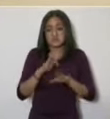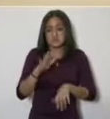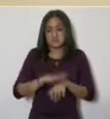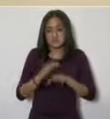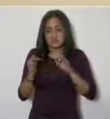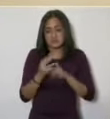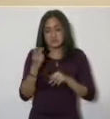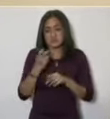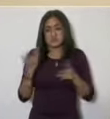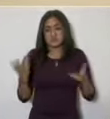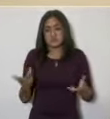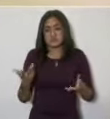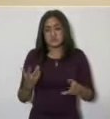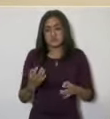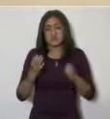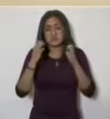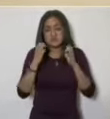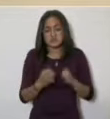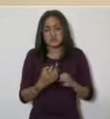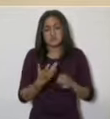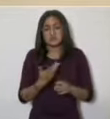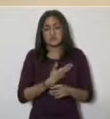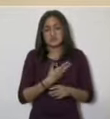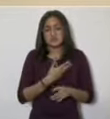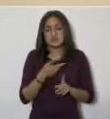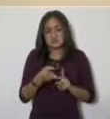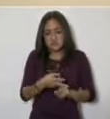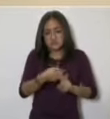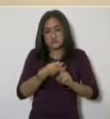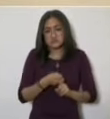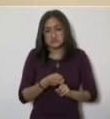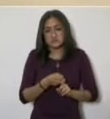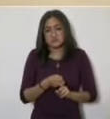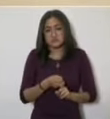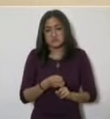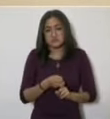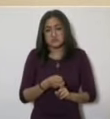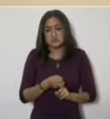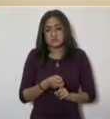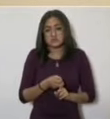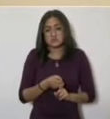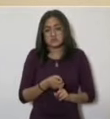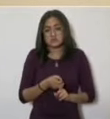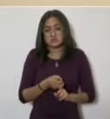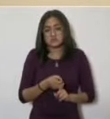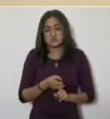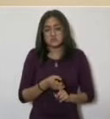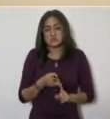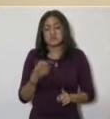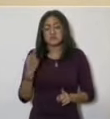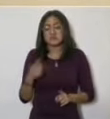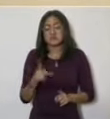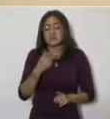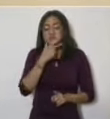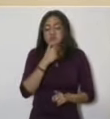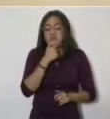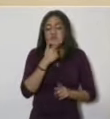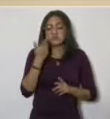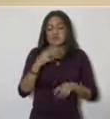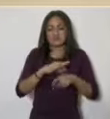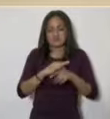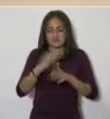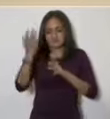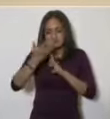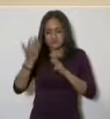es que estaban tratando de secuestrar a un carnicero y a su hijo la